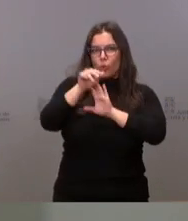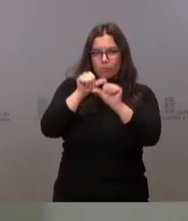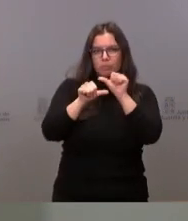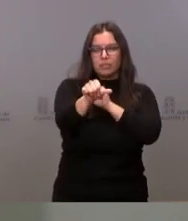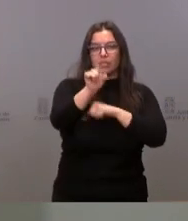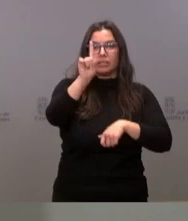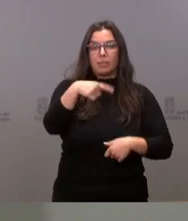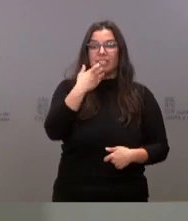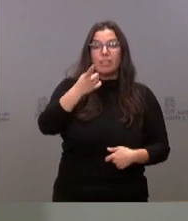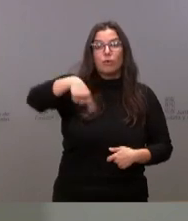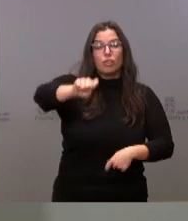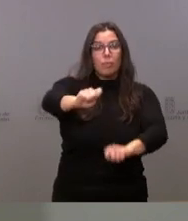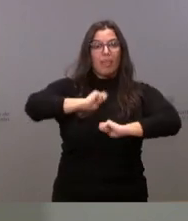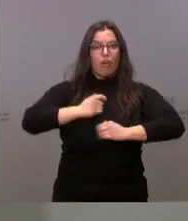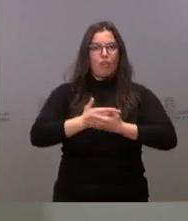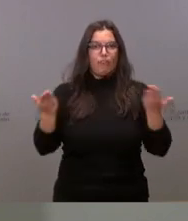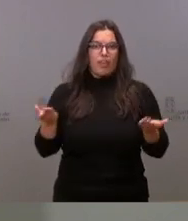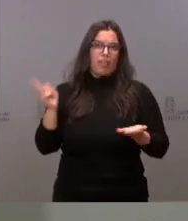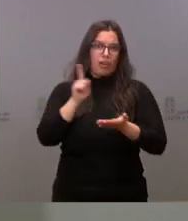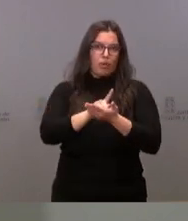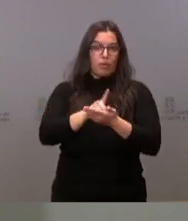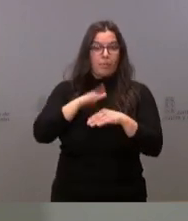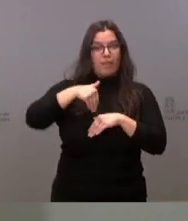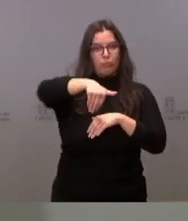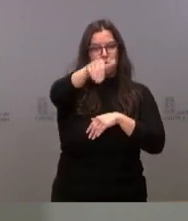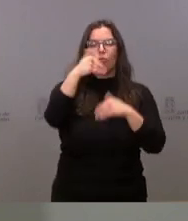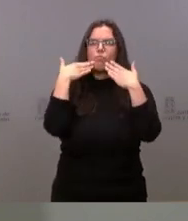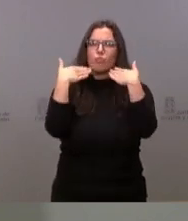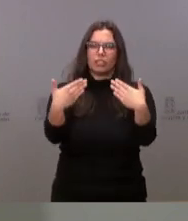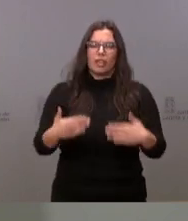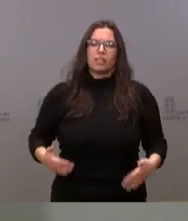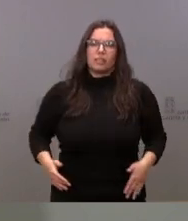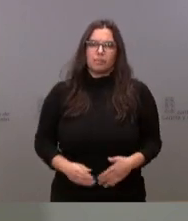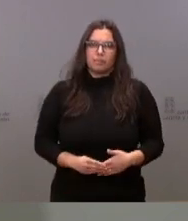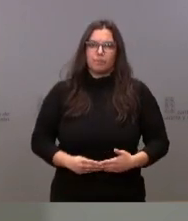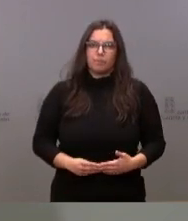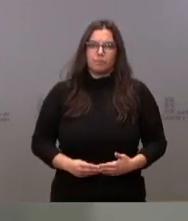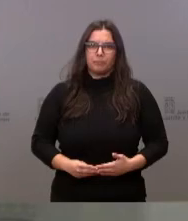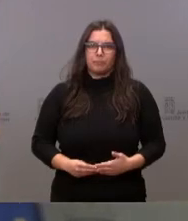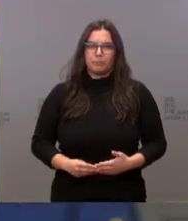si ponen en mí su confianza en el futuro. Muchas gracias.